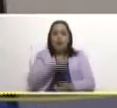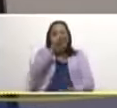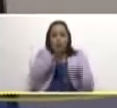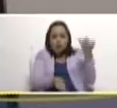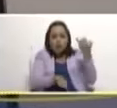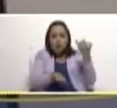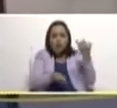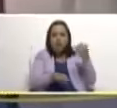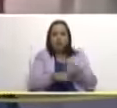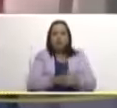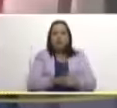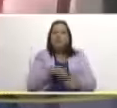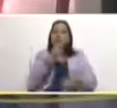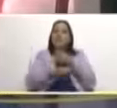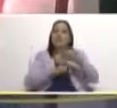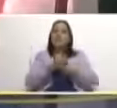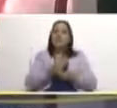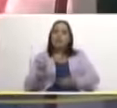al final lo que prevaleció